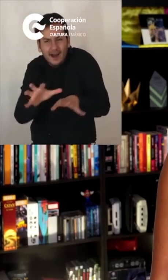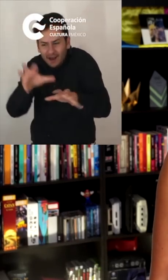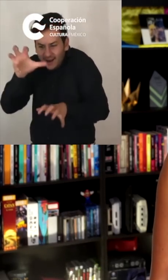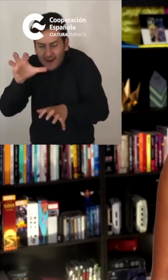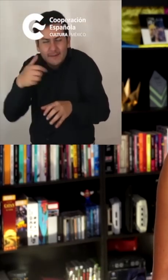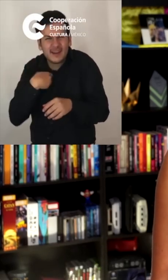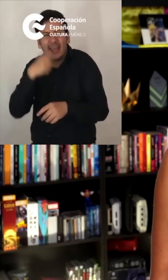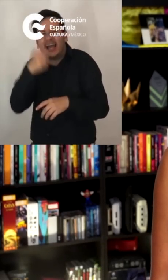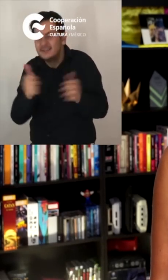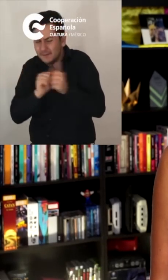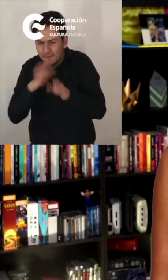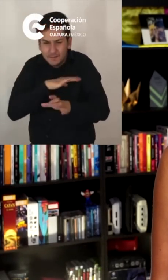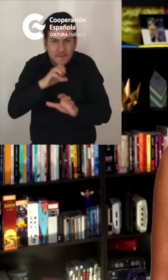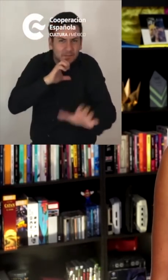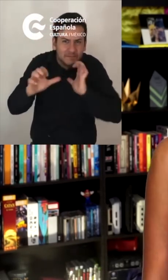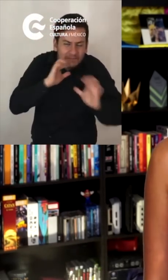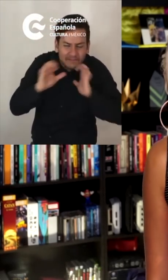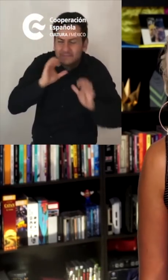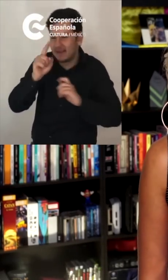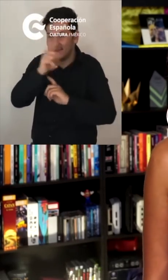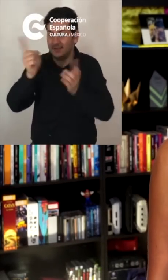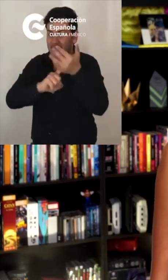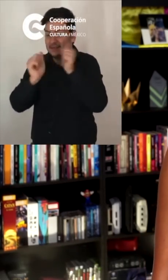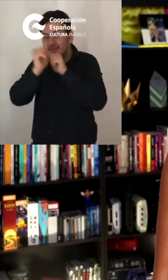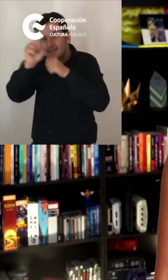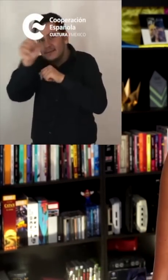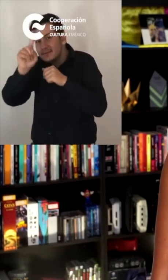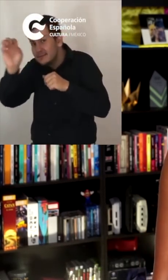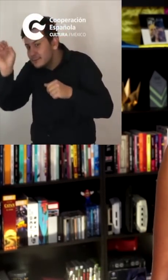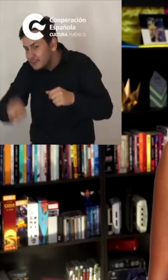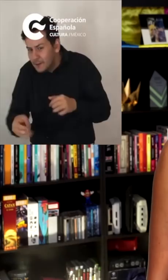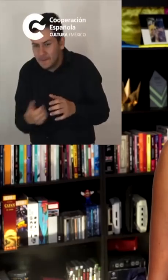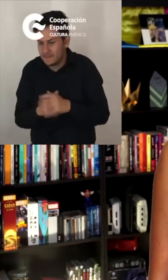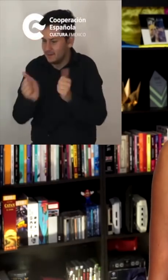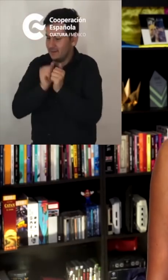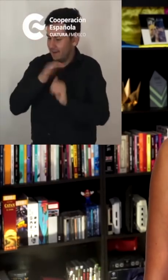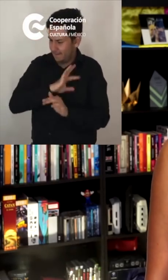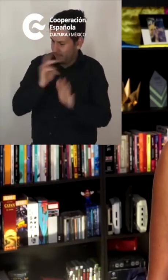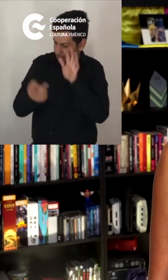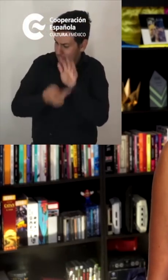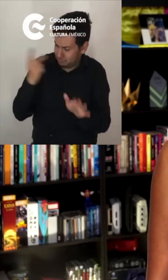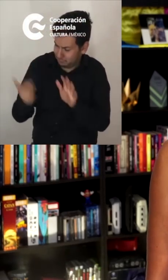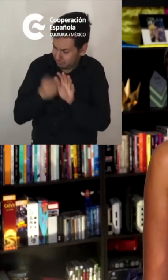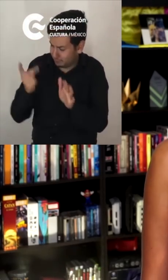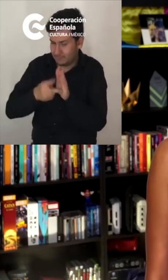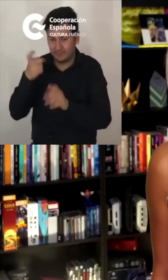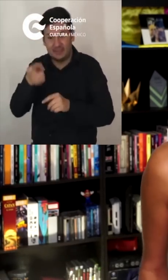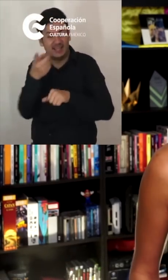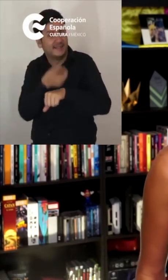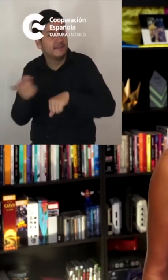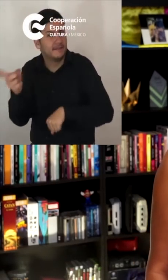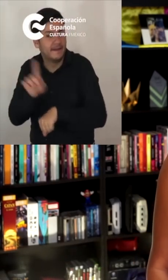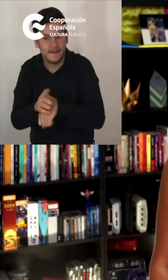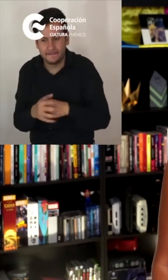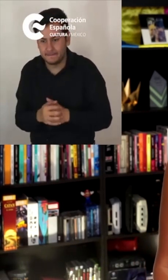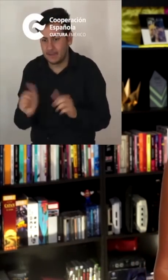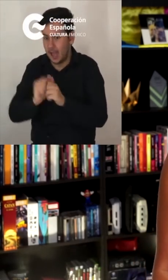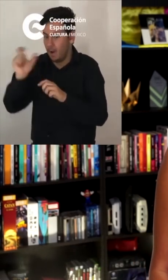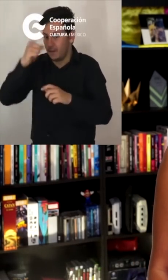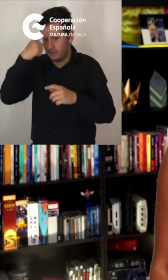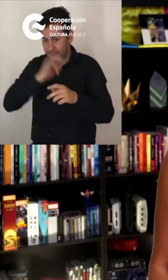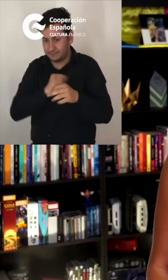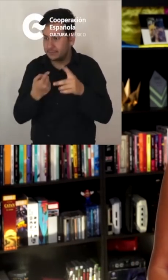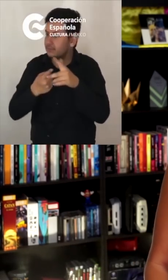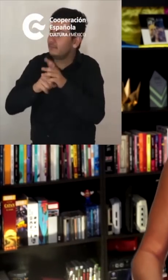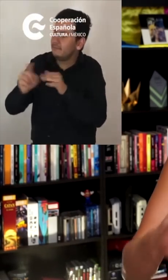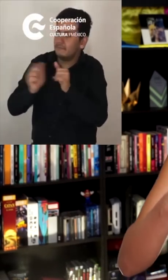para el aficionado comunicador digital novato al Zoom que sepa que hay cosas que va a tener que repasar, por lo menos en estos días. Digo, antes que entren a la llamada con el